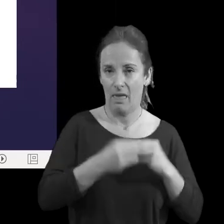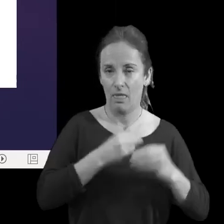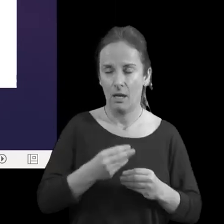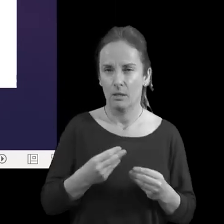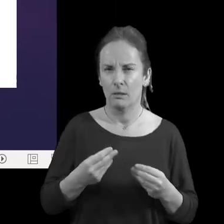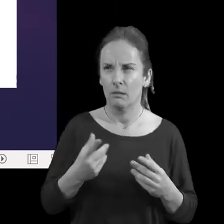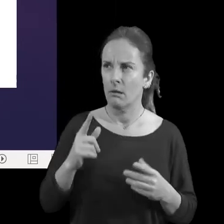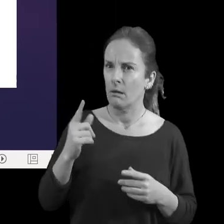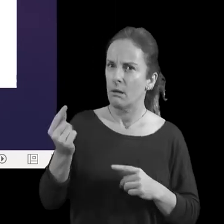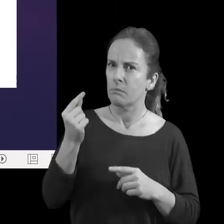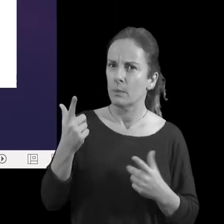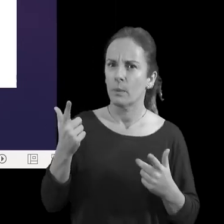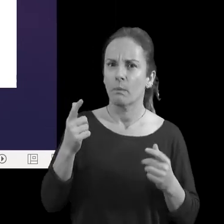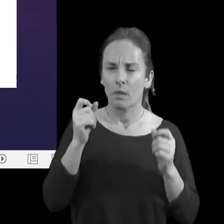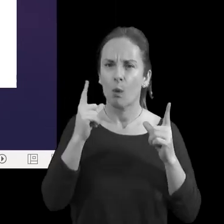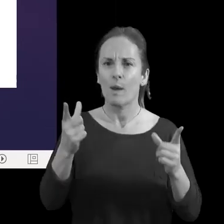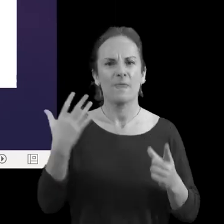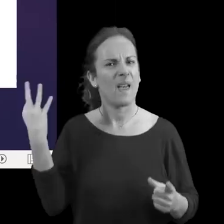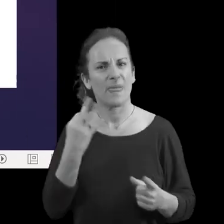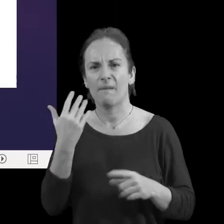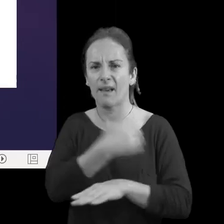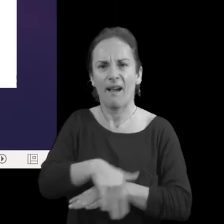tener esa fuerza para presionar